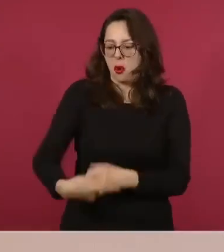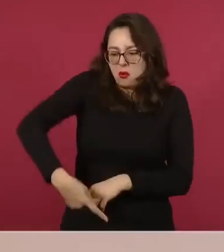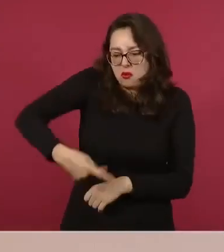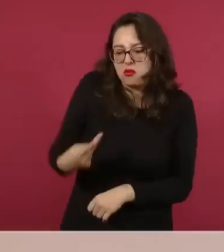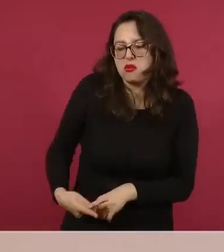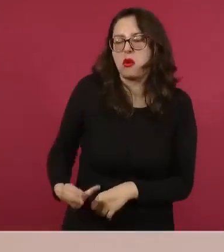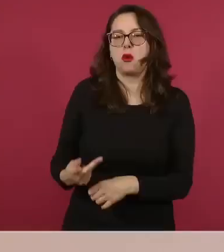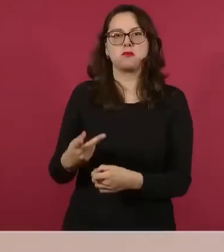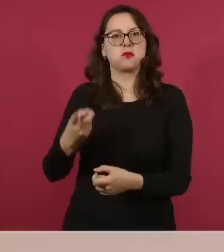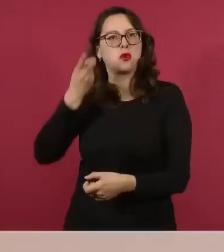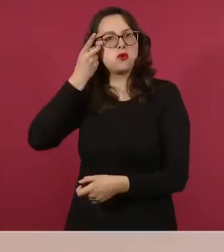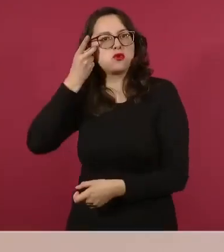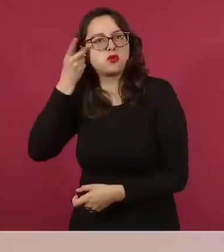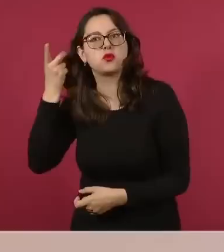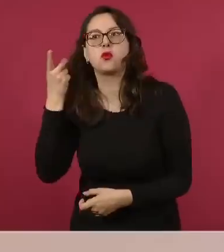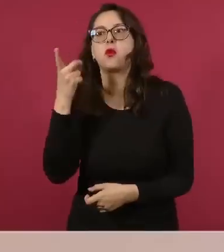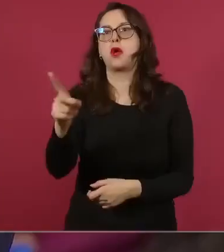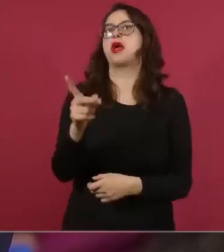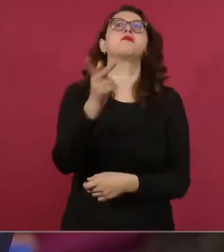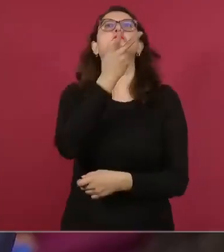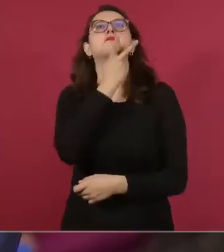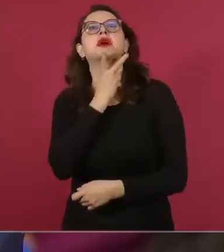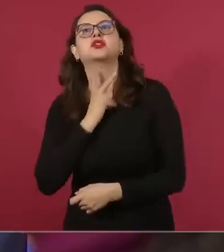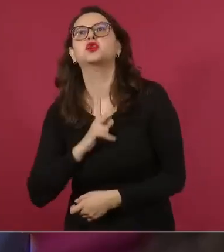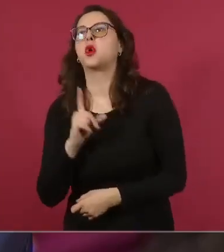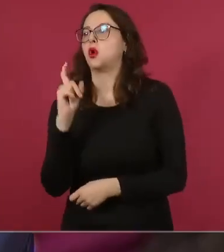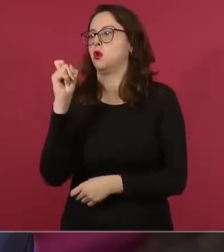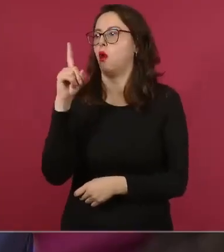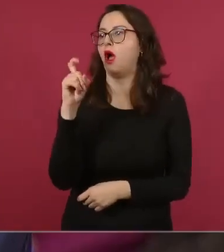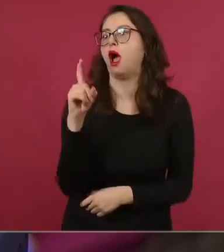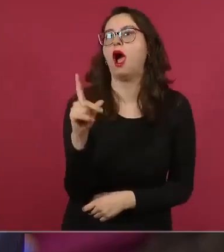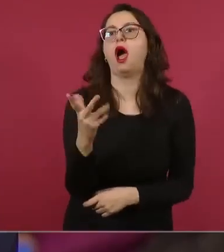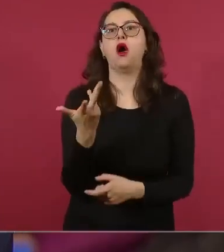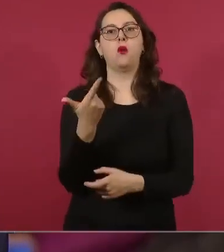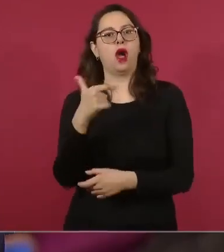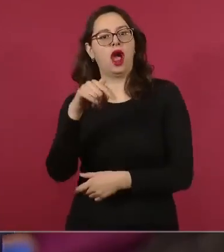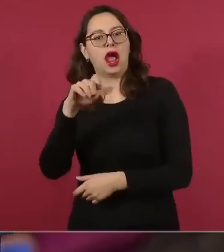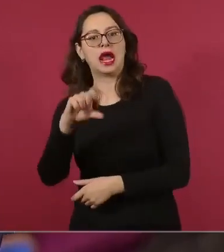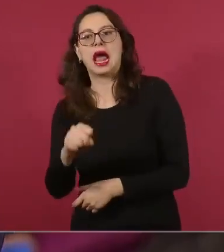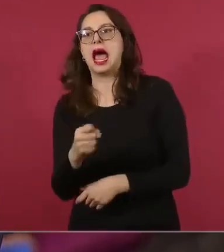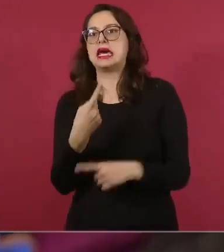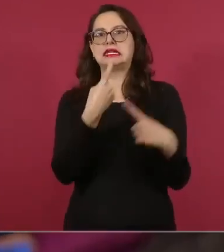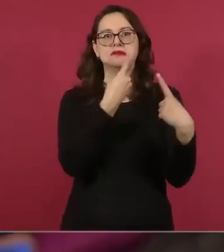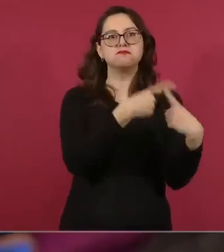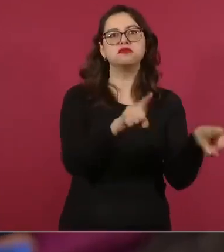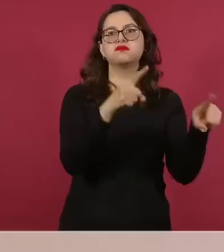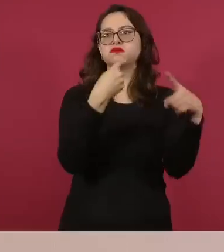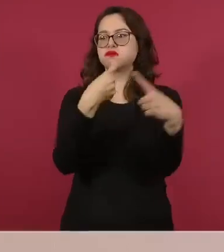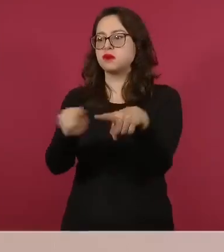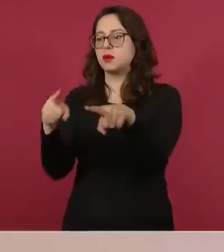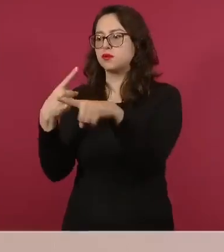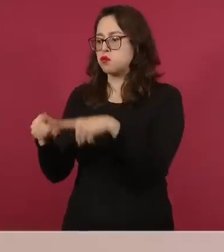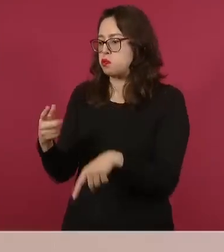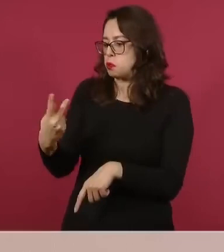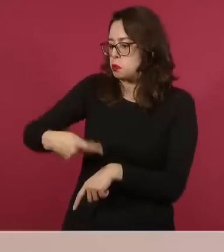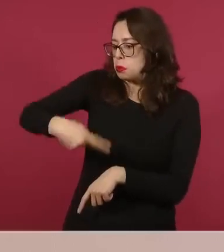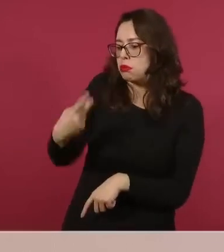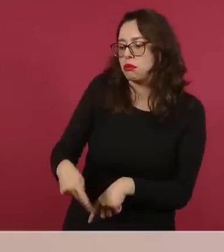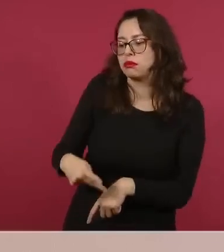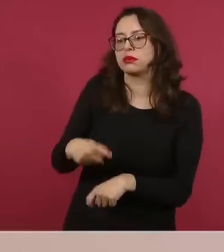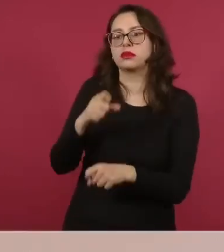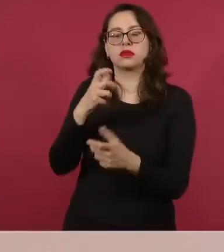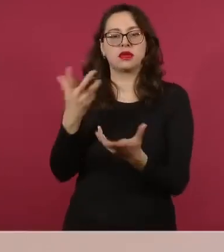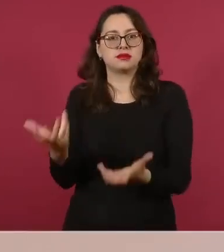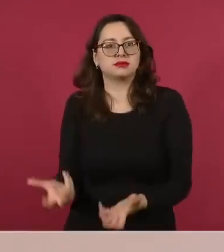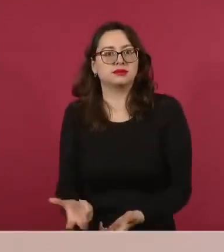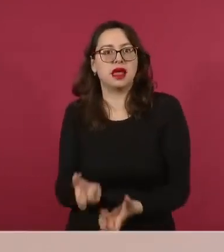públicos y de los recursos naturales, así como el rescate de la riqueza